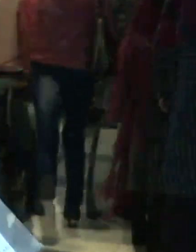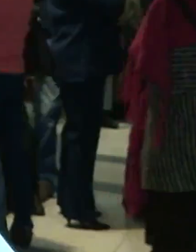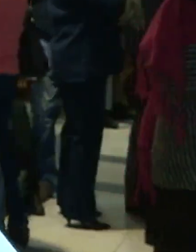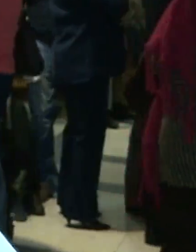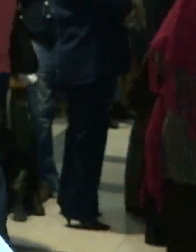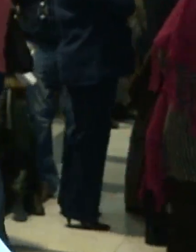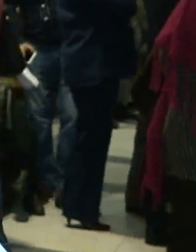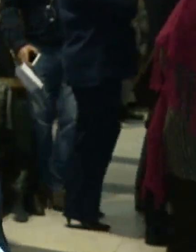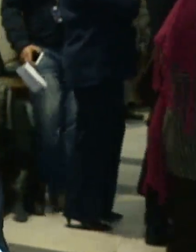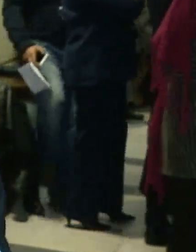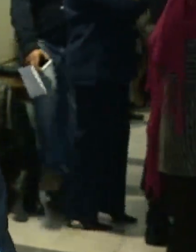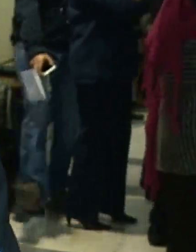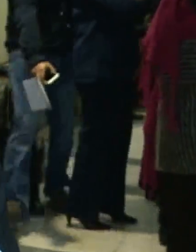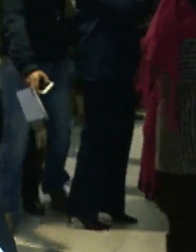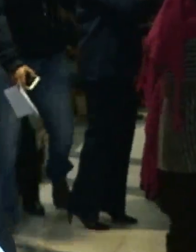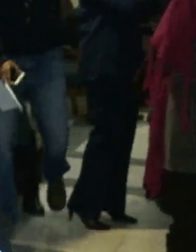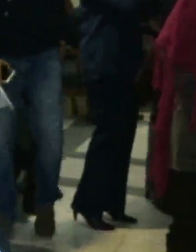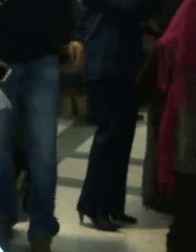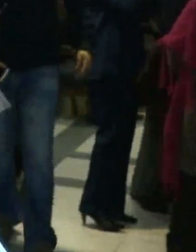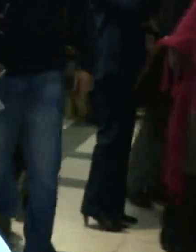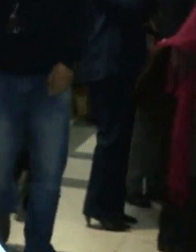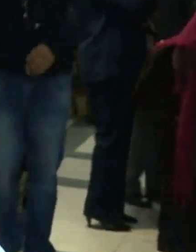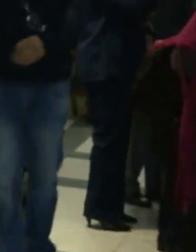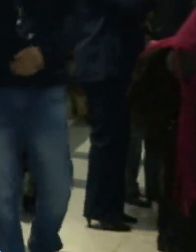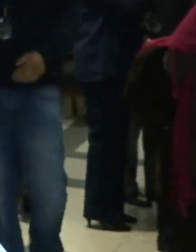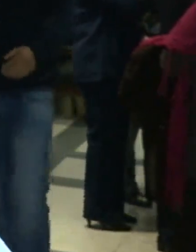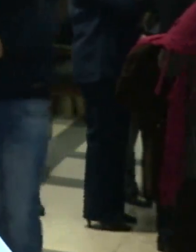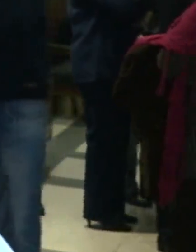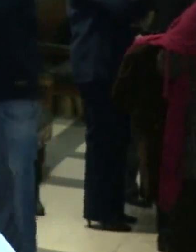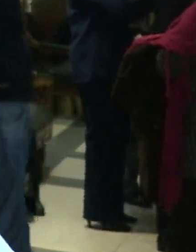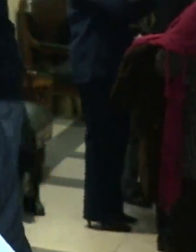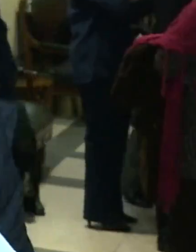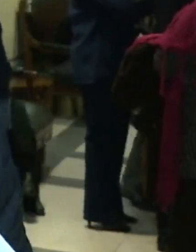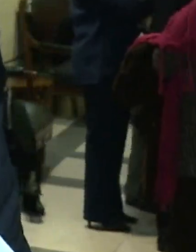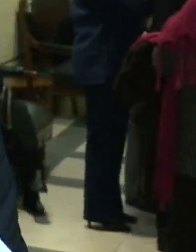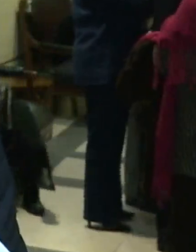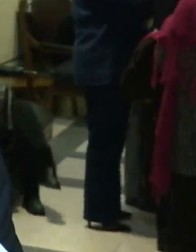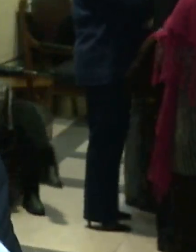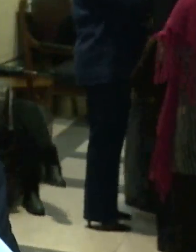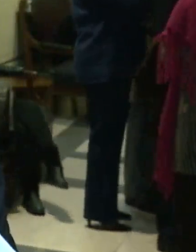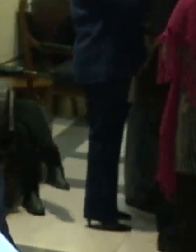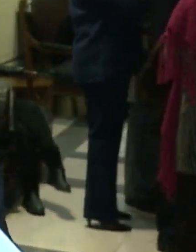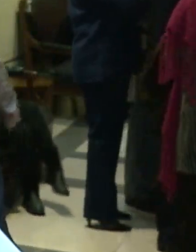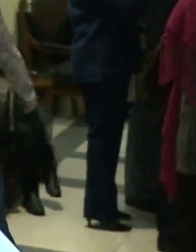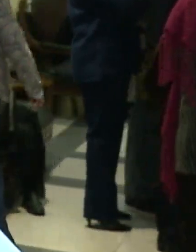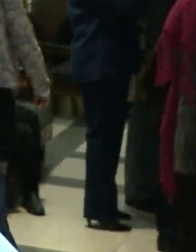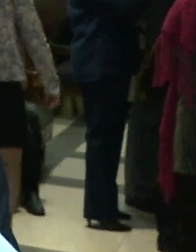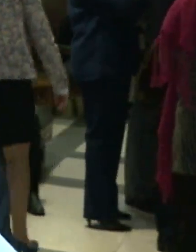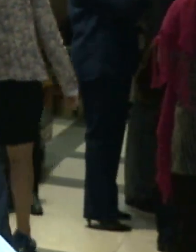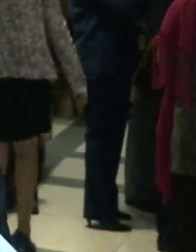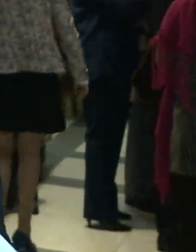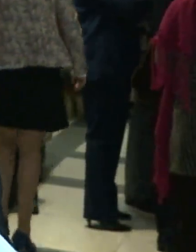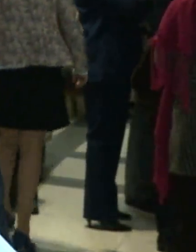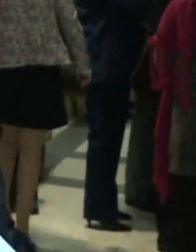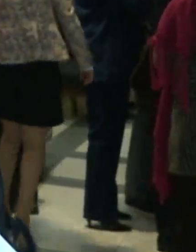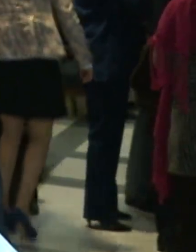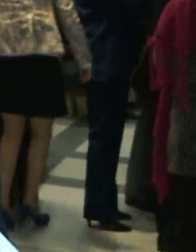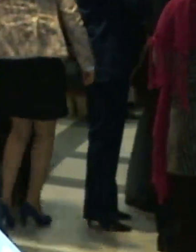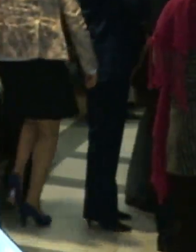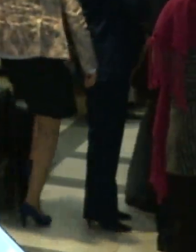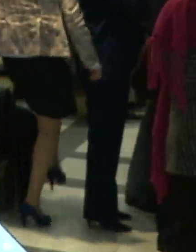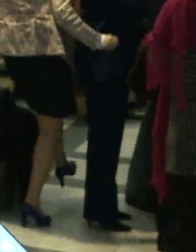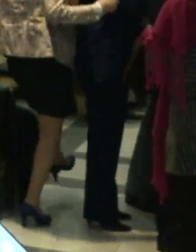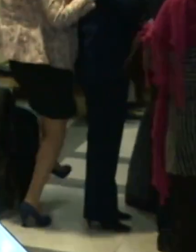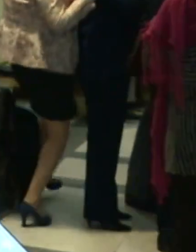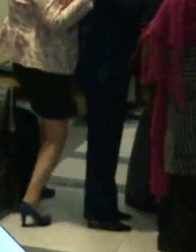año para las mujeres que cumplen 60 años pero ellas a diferencia de los hombres tienen